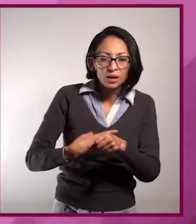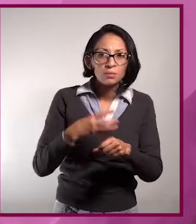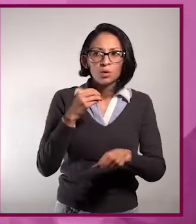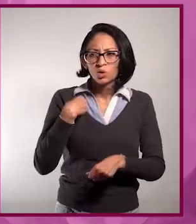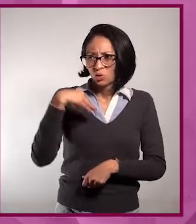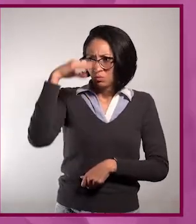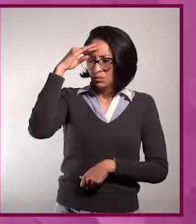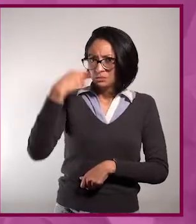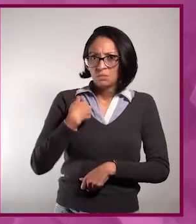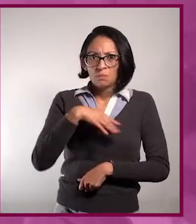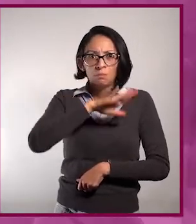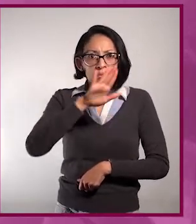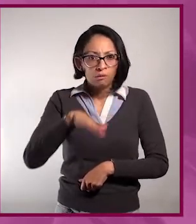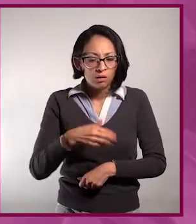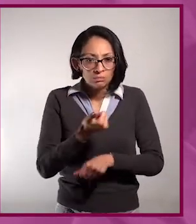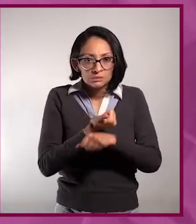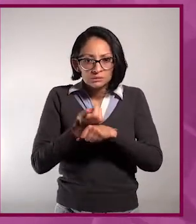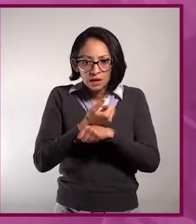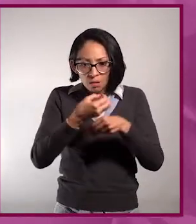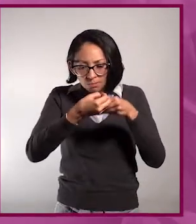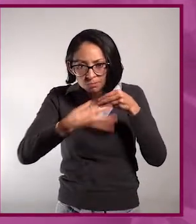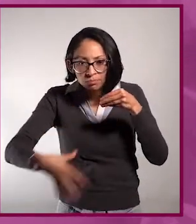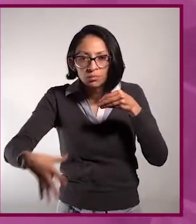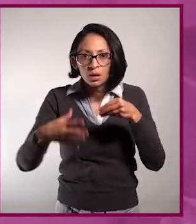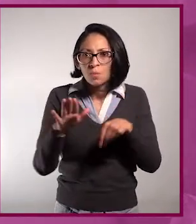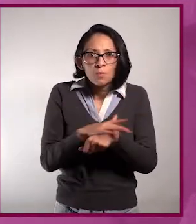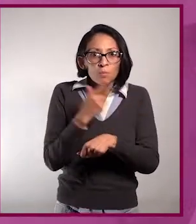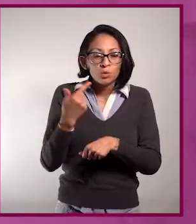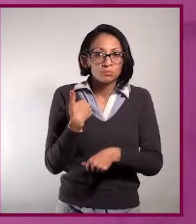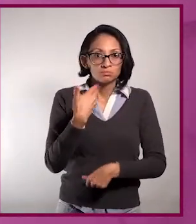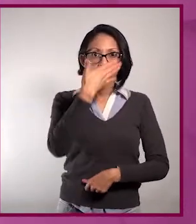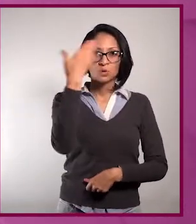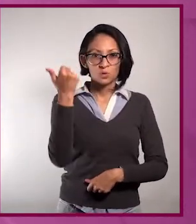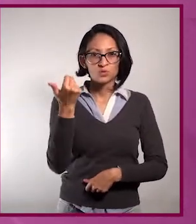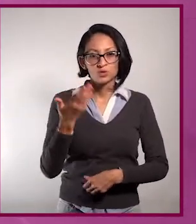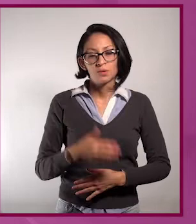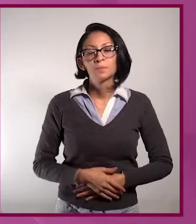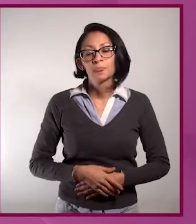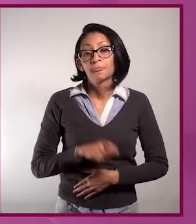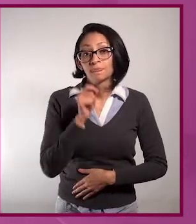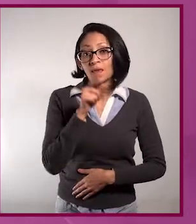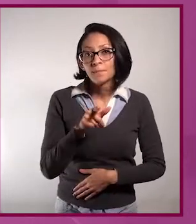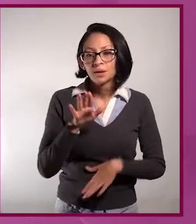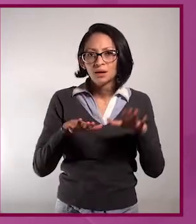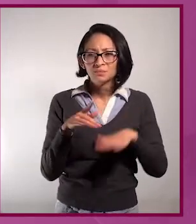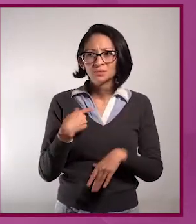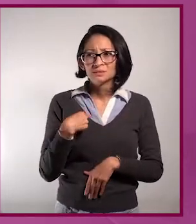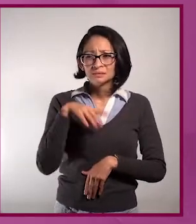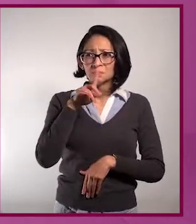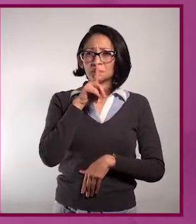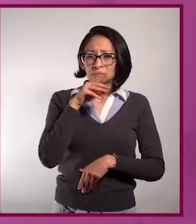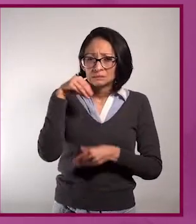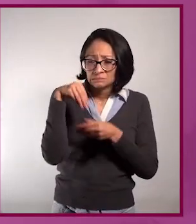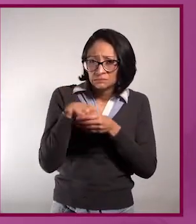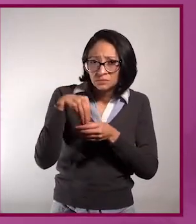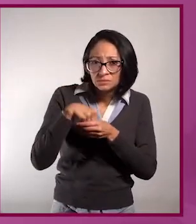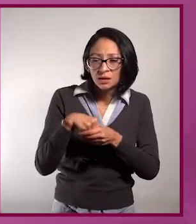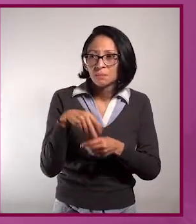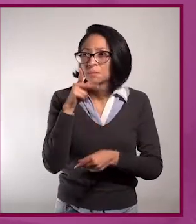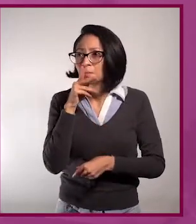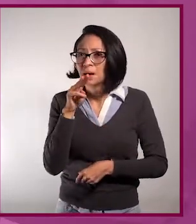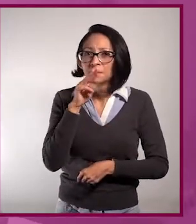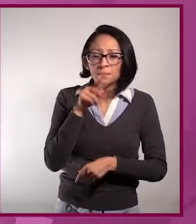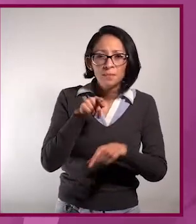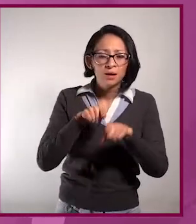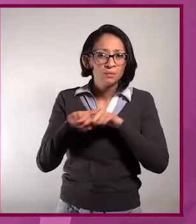iban a morirse porque estaban sangrando y no sabían cuál era la razón. Muchas incluso lo ocultaron de sus padres, de su madre, de